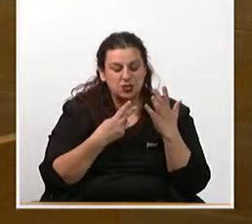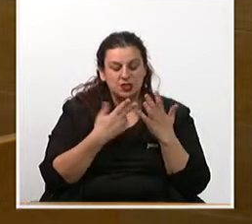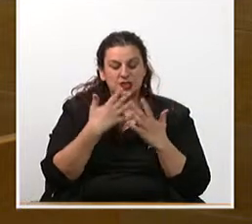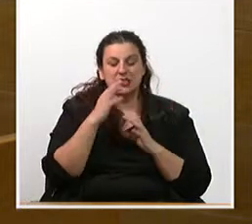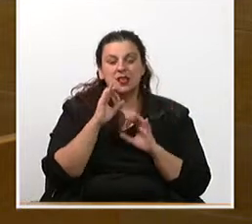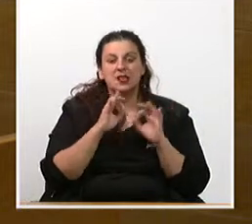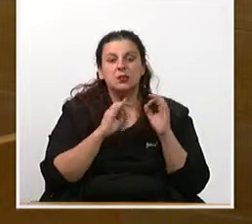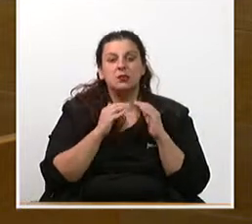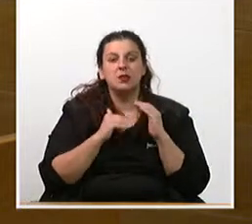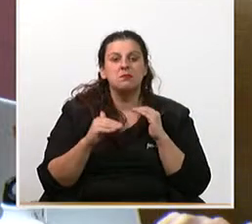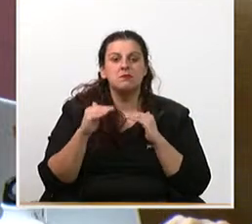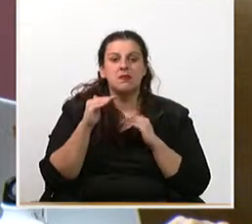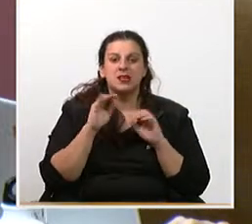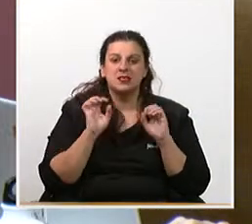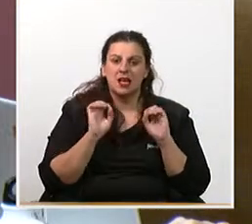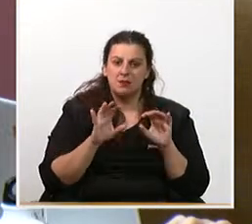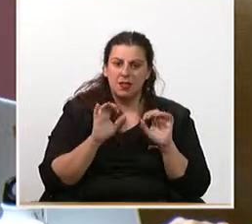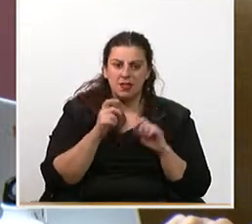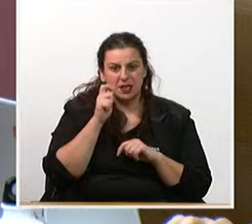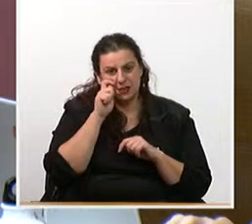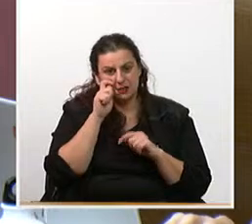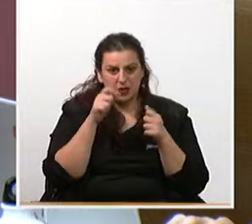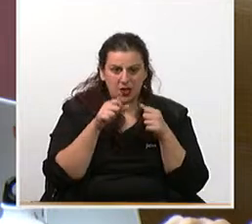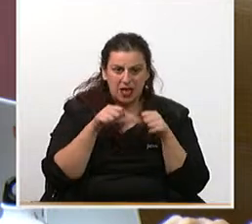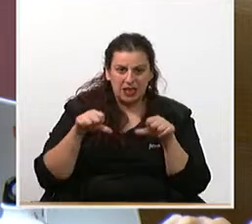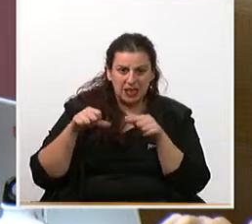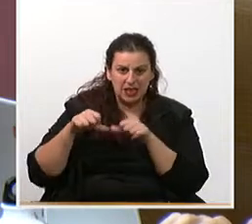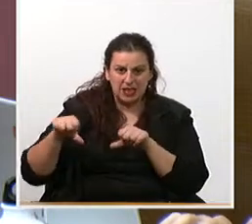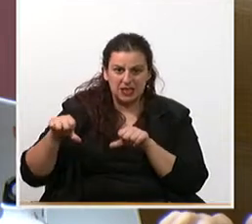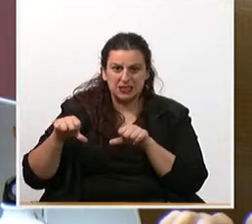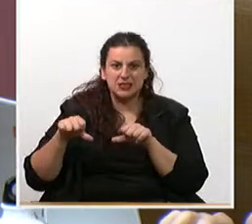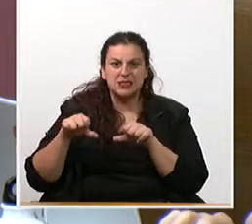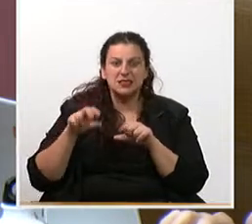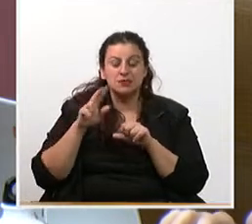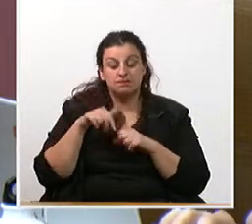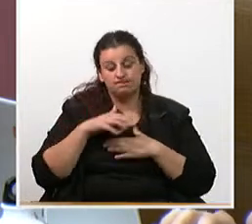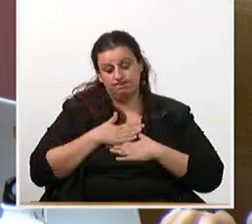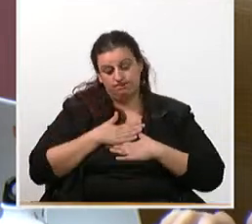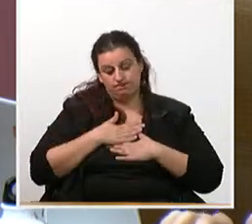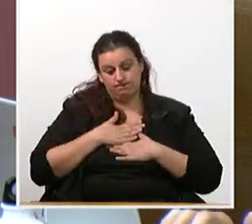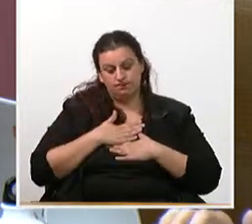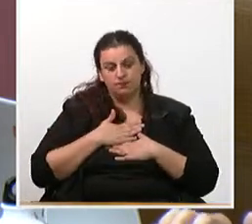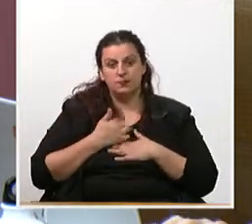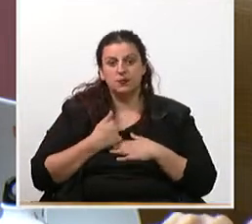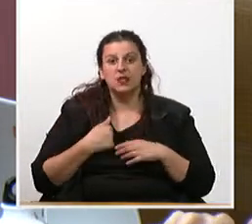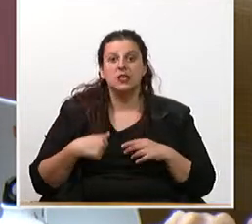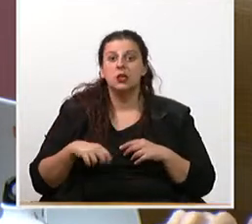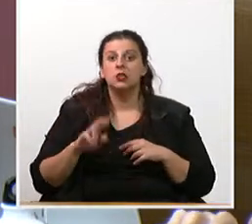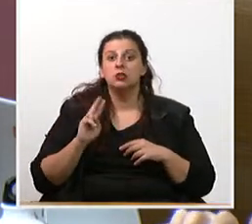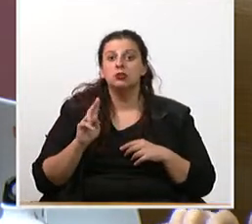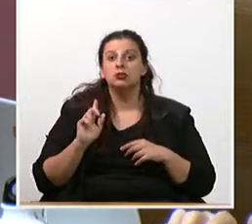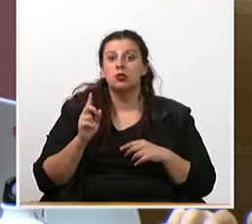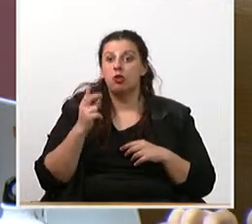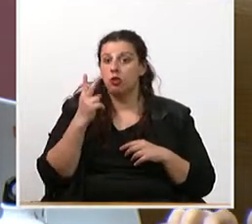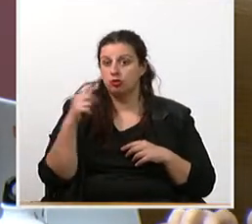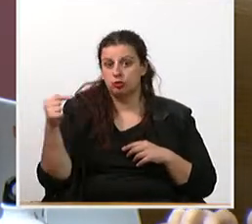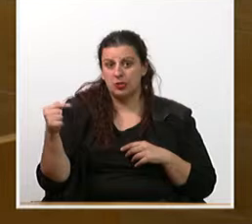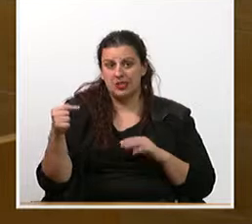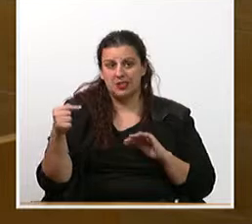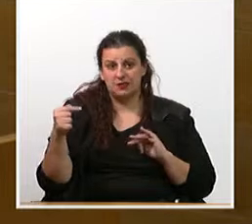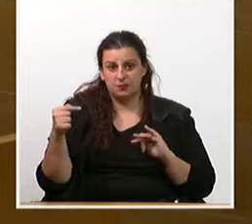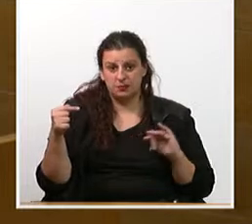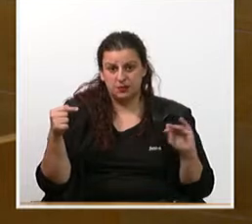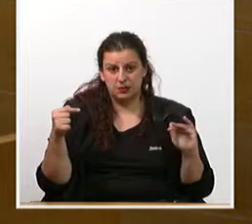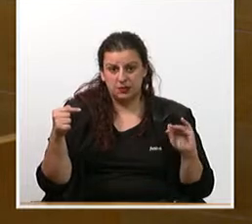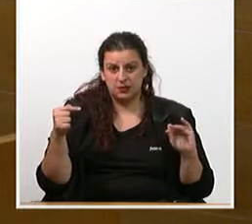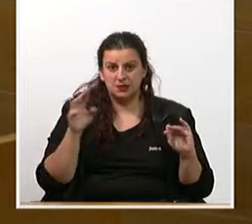por en almacén las inspecciones de etiquetado que son las que son nuestra competencia de ellas solo ha habido dos desfavorables y en cuanto a la p